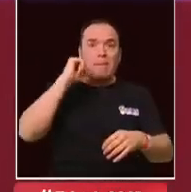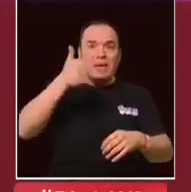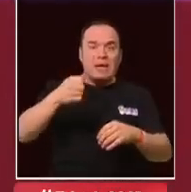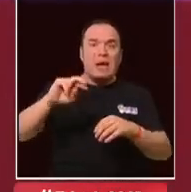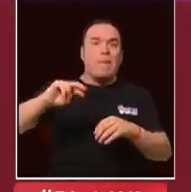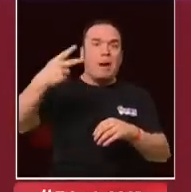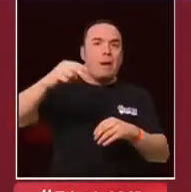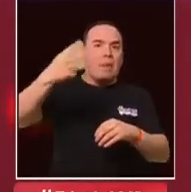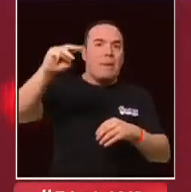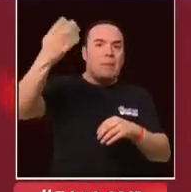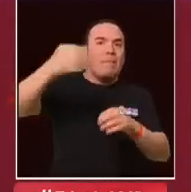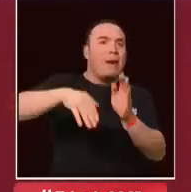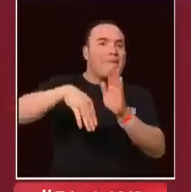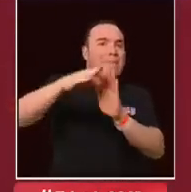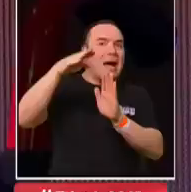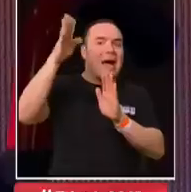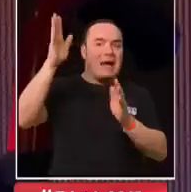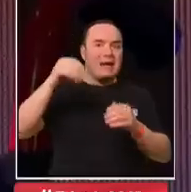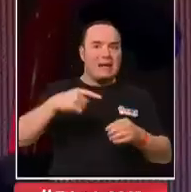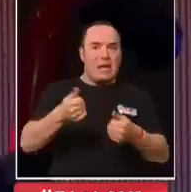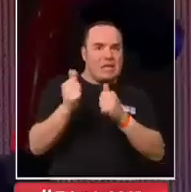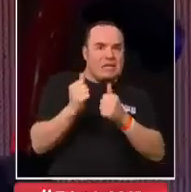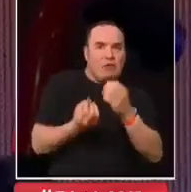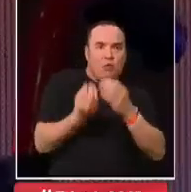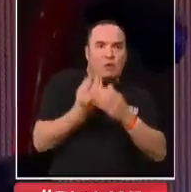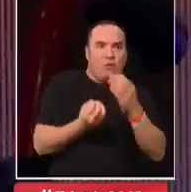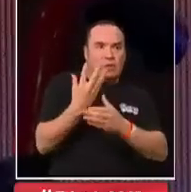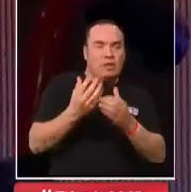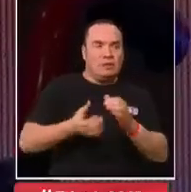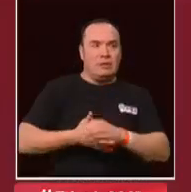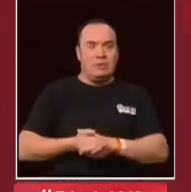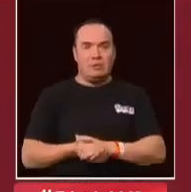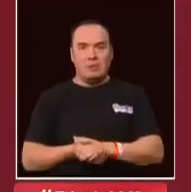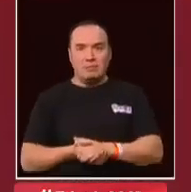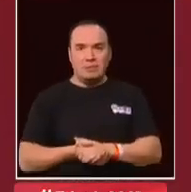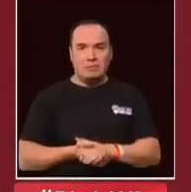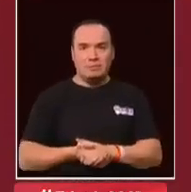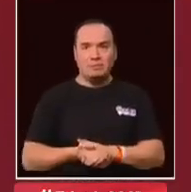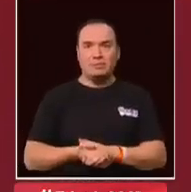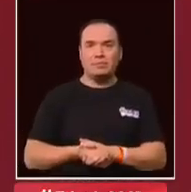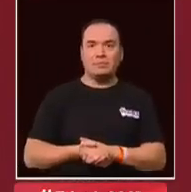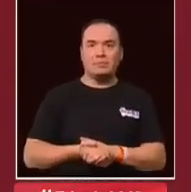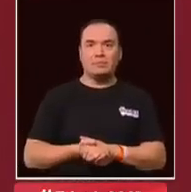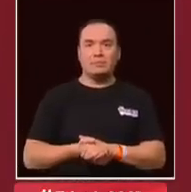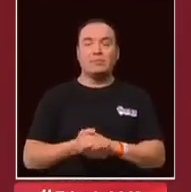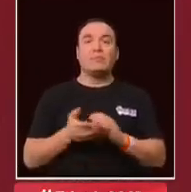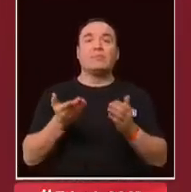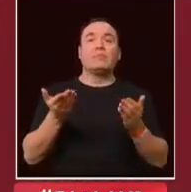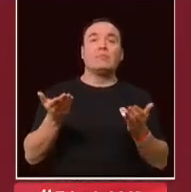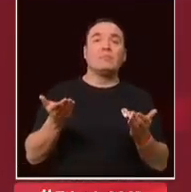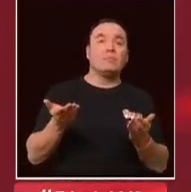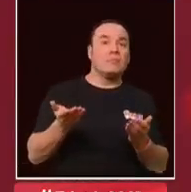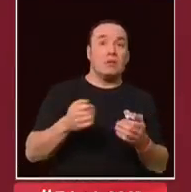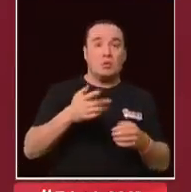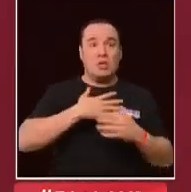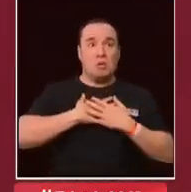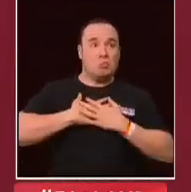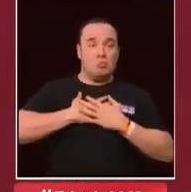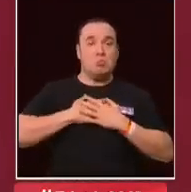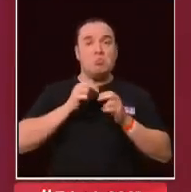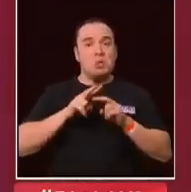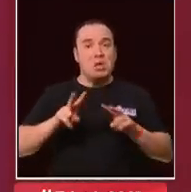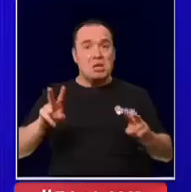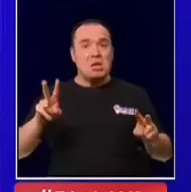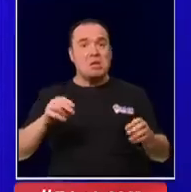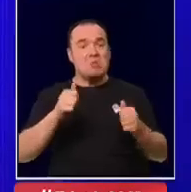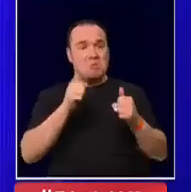más y más y más. La José iba desafiando a los tíos a más. Entonces eso a uno le da igual alegría y tranquilidad. Lo veíamos